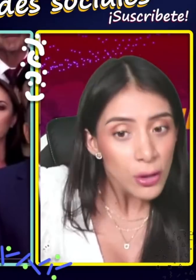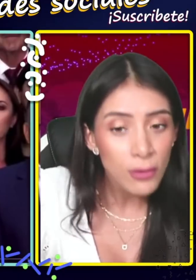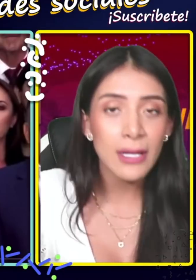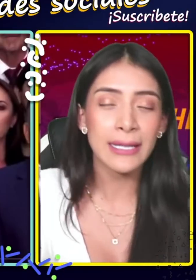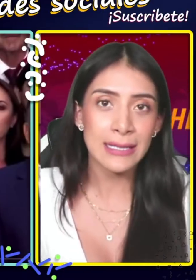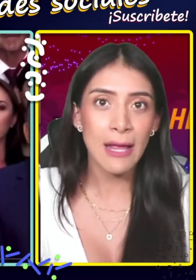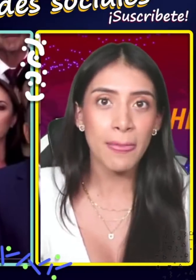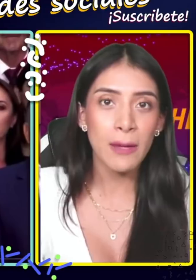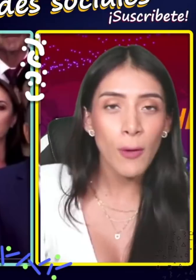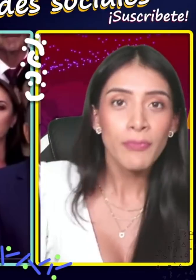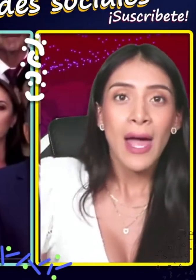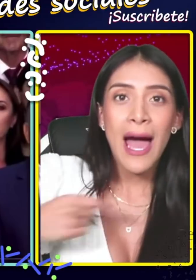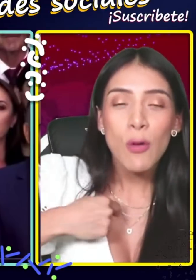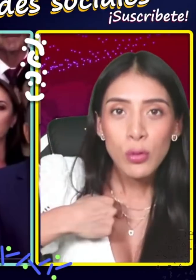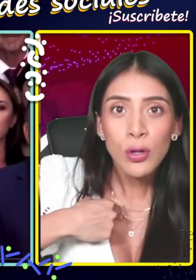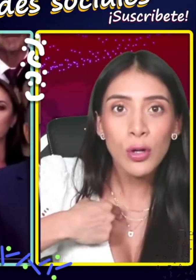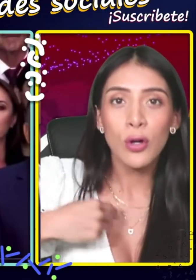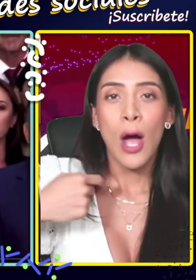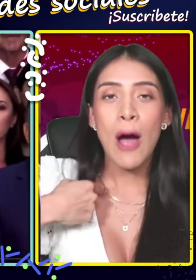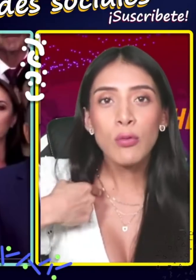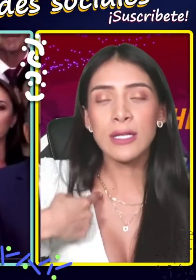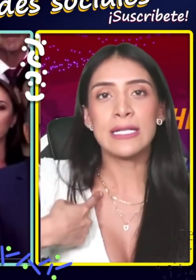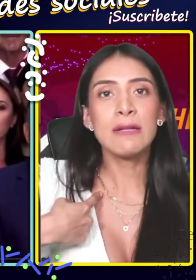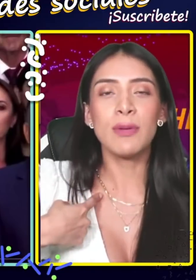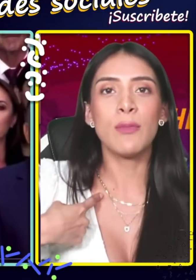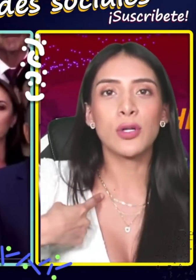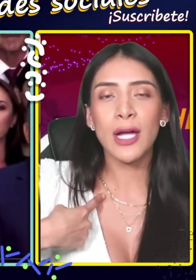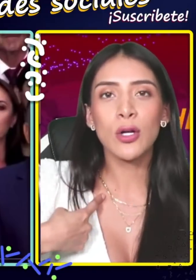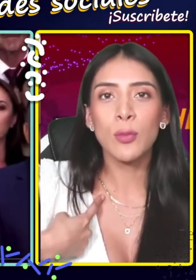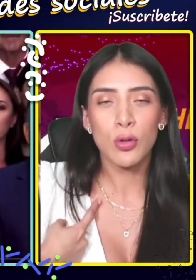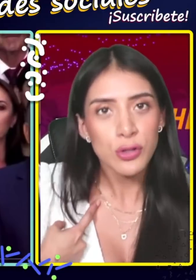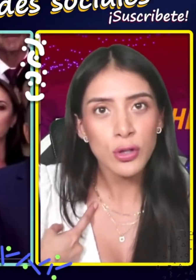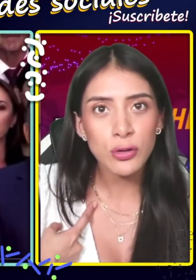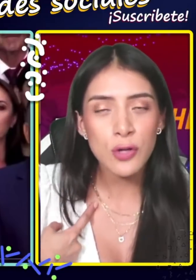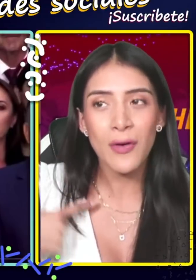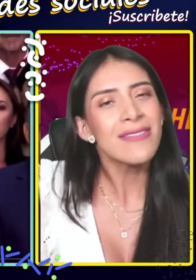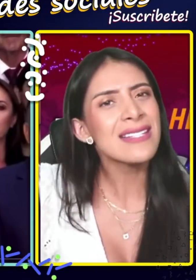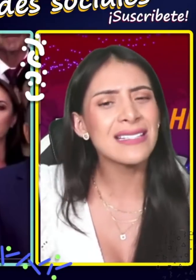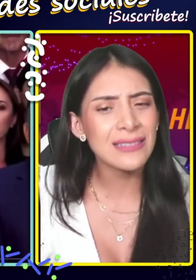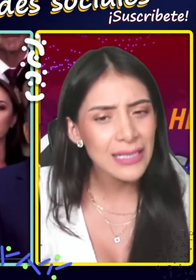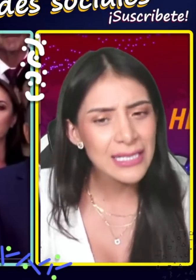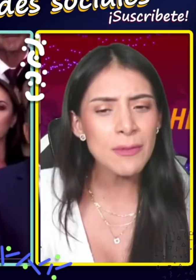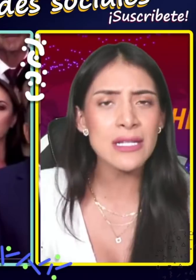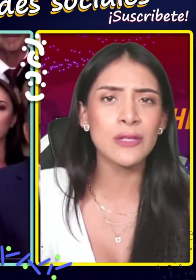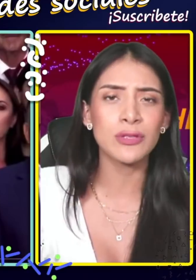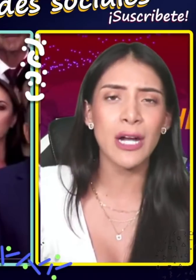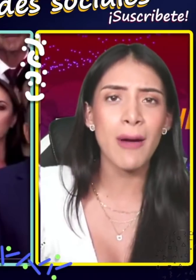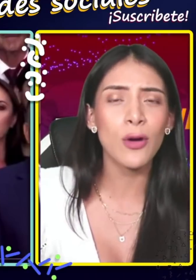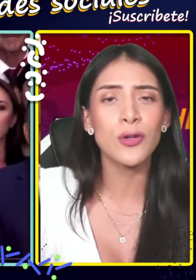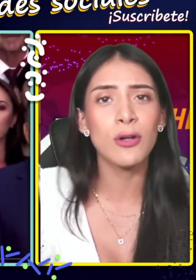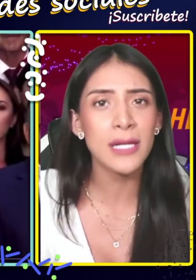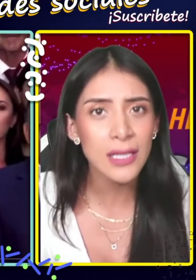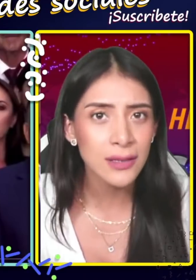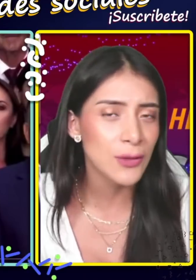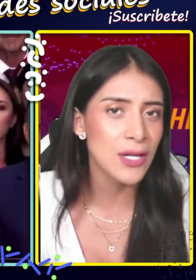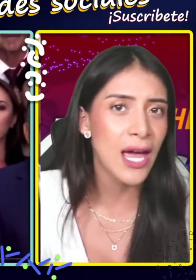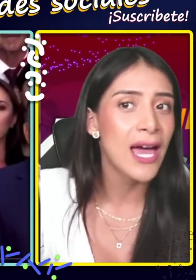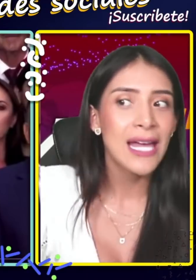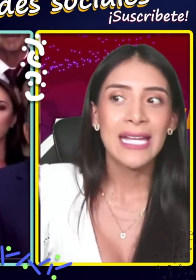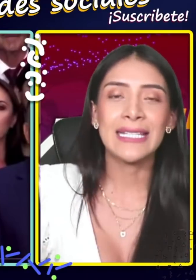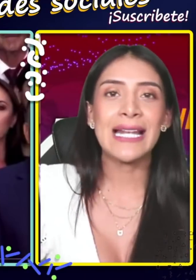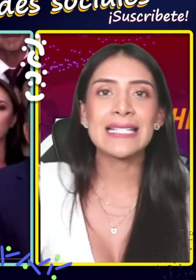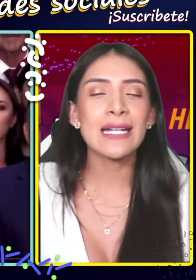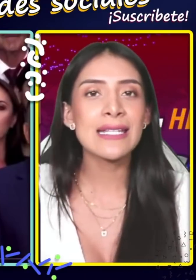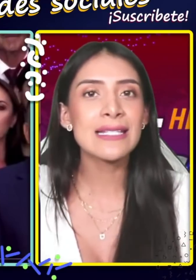periodo legislativo. Aún no, a un simple mortal como nosotros. Falta 73 veces en tu trabajo y olvídate. O sea,